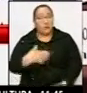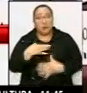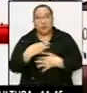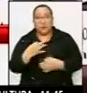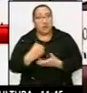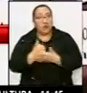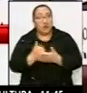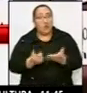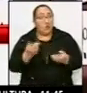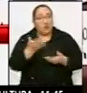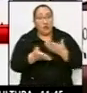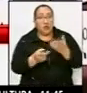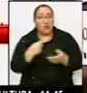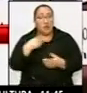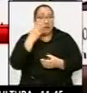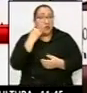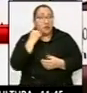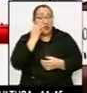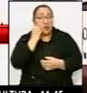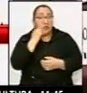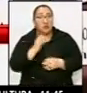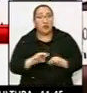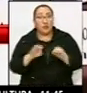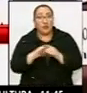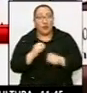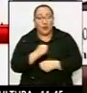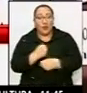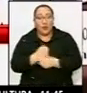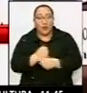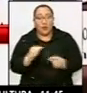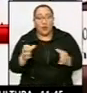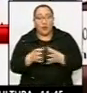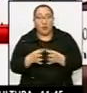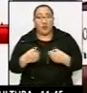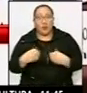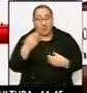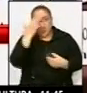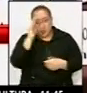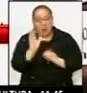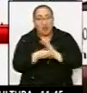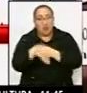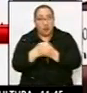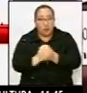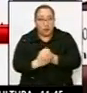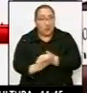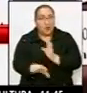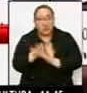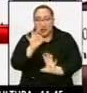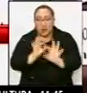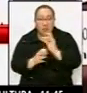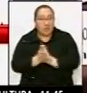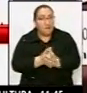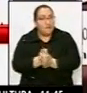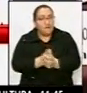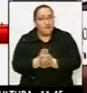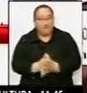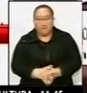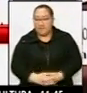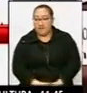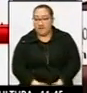tenemos experiencias muy positivas de organización. Nada menos, los sectores tienen que saber aprovechar y sacar lustre de estos